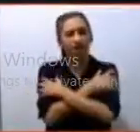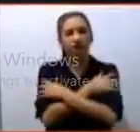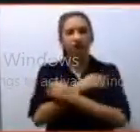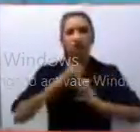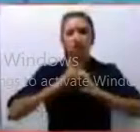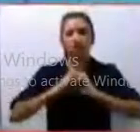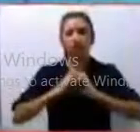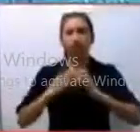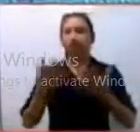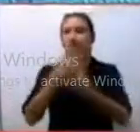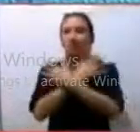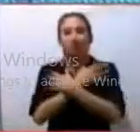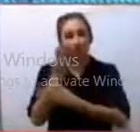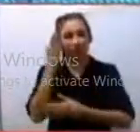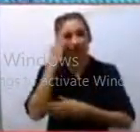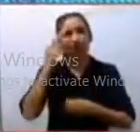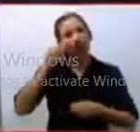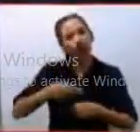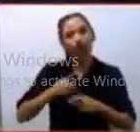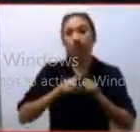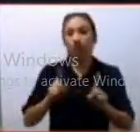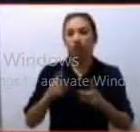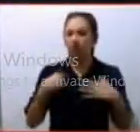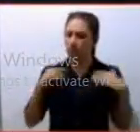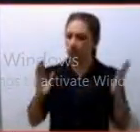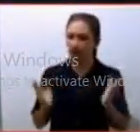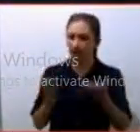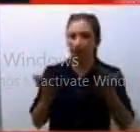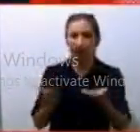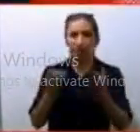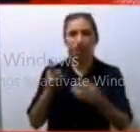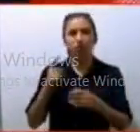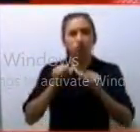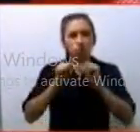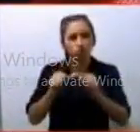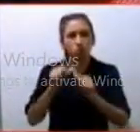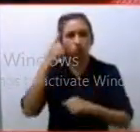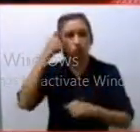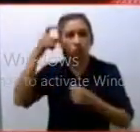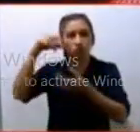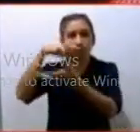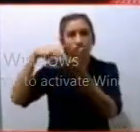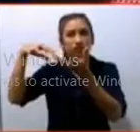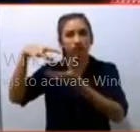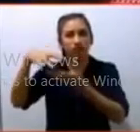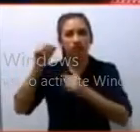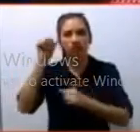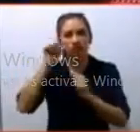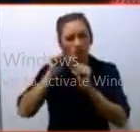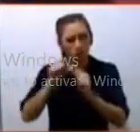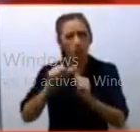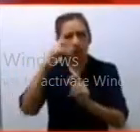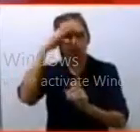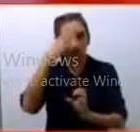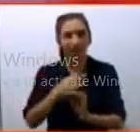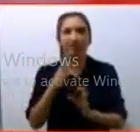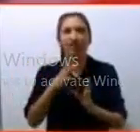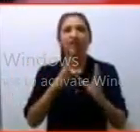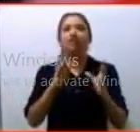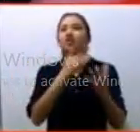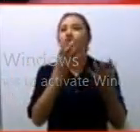no podemos abrazarte físicamente y que te animamos a seguir soñando, a seguir creyendo y a tener fe en lo que hace la Fundación